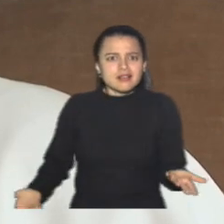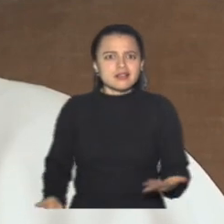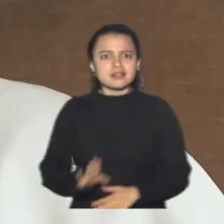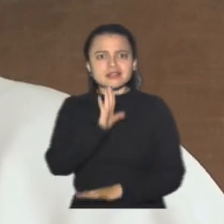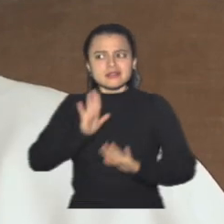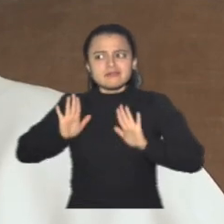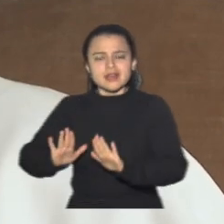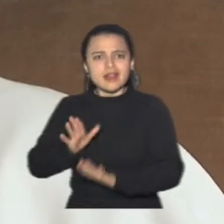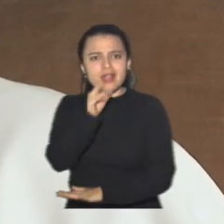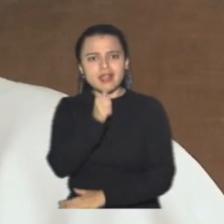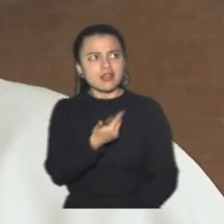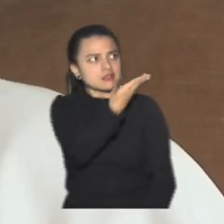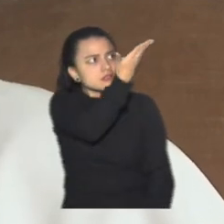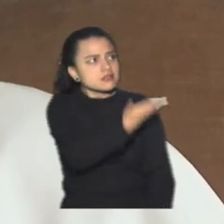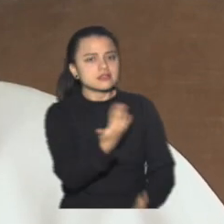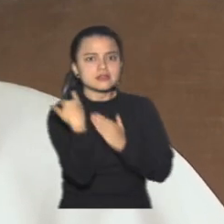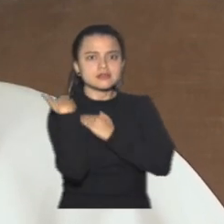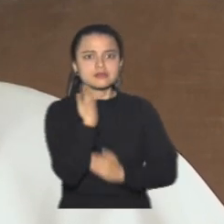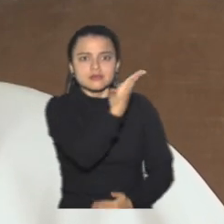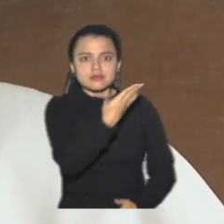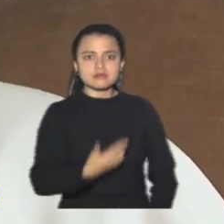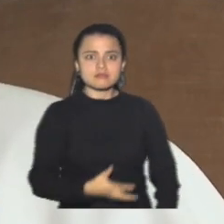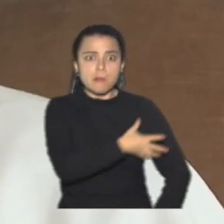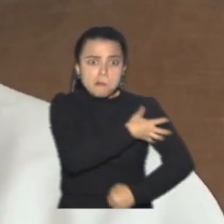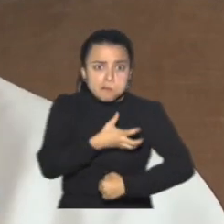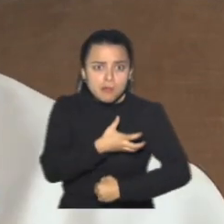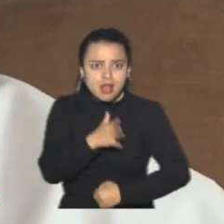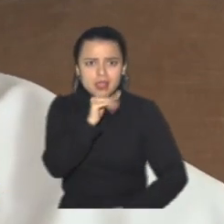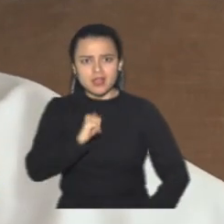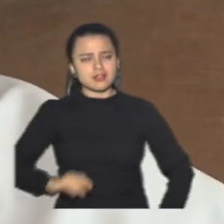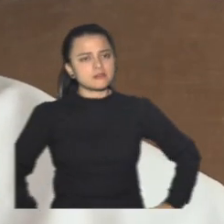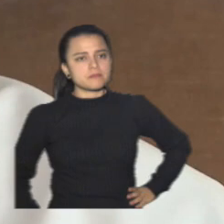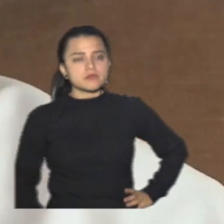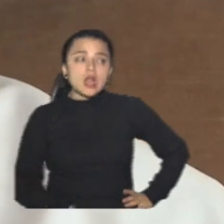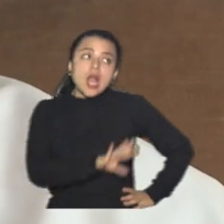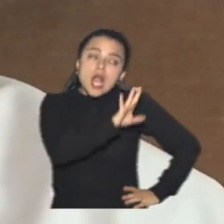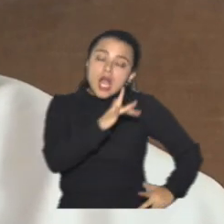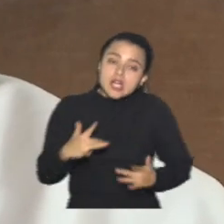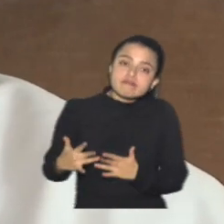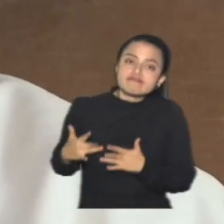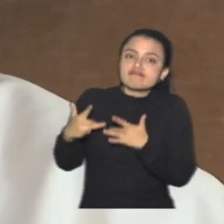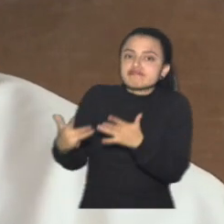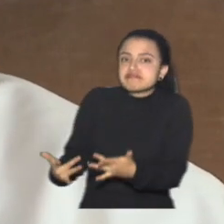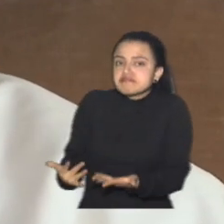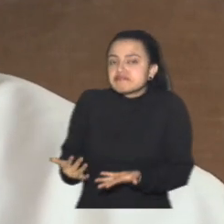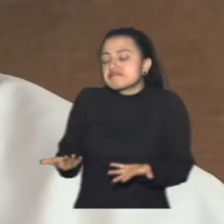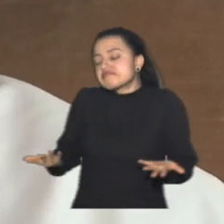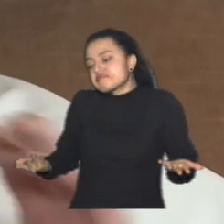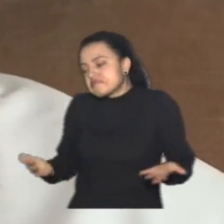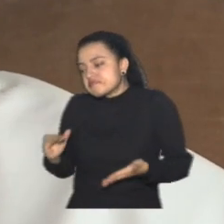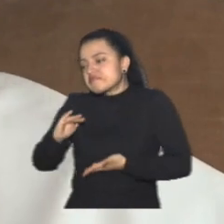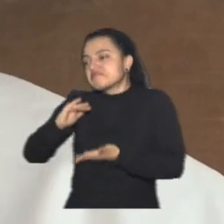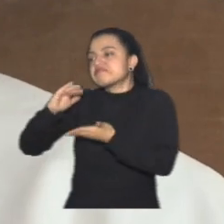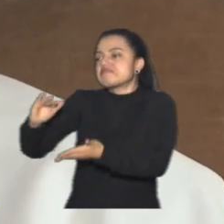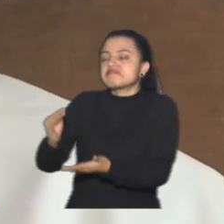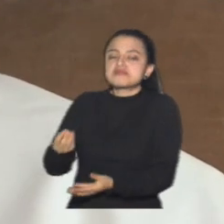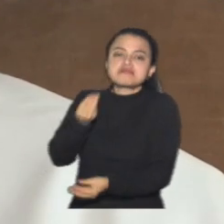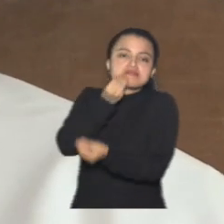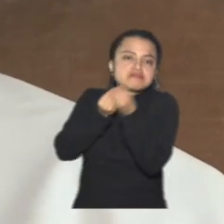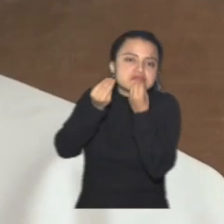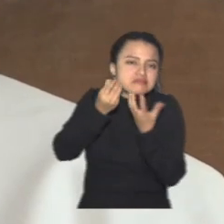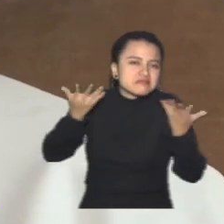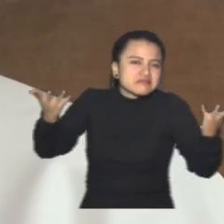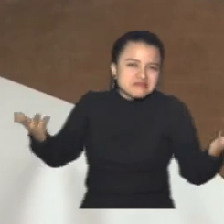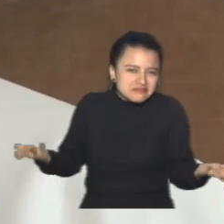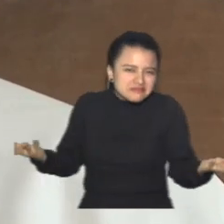imponerse de poder ayuda así como mandando yo pienso en ti pero por ejemplo